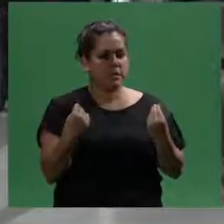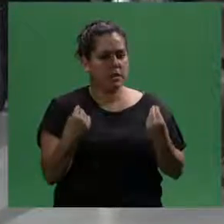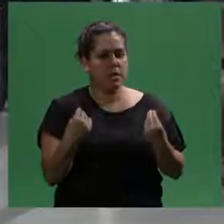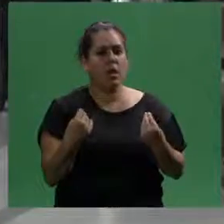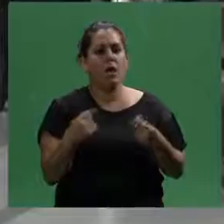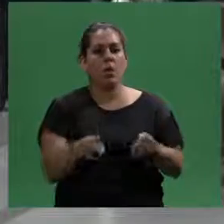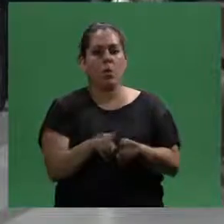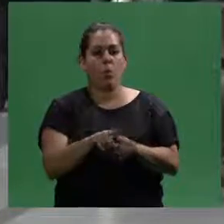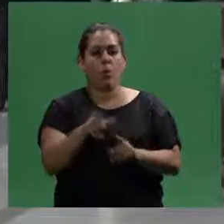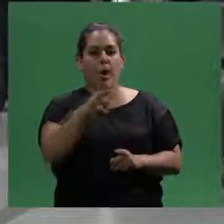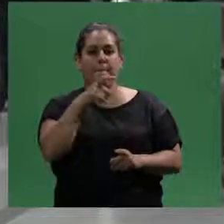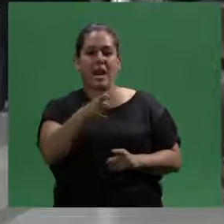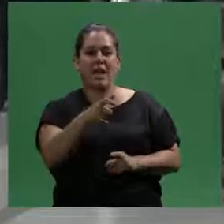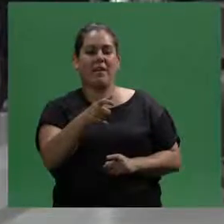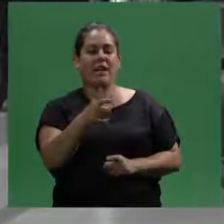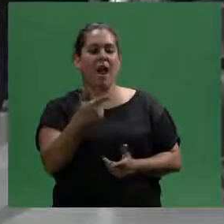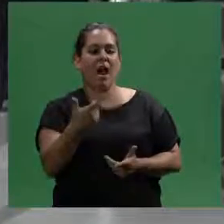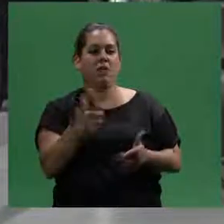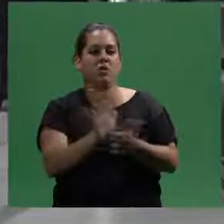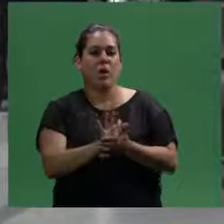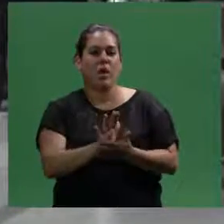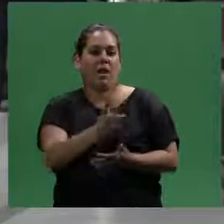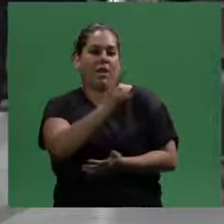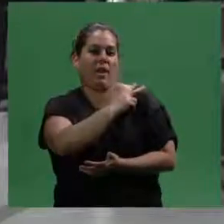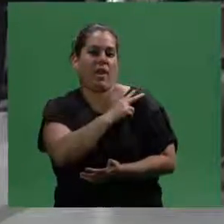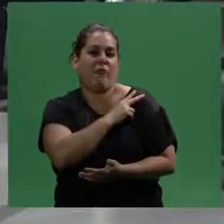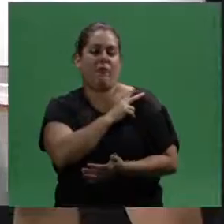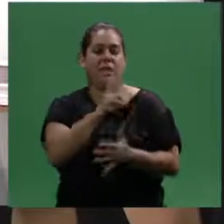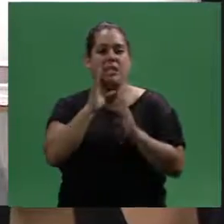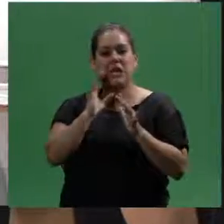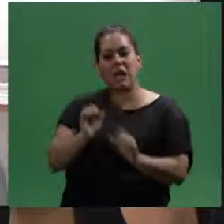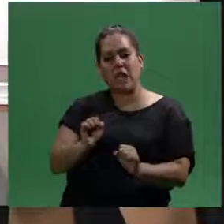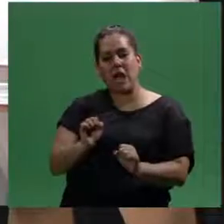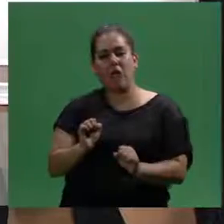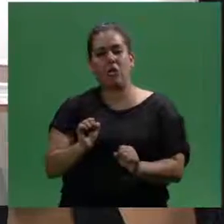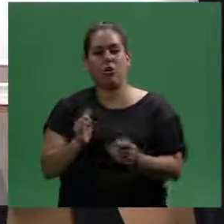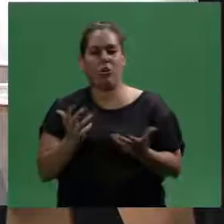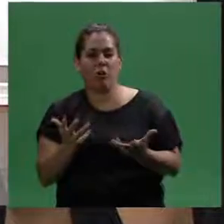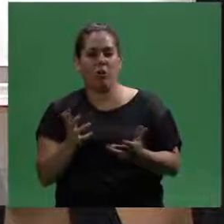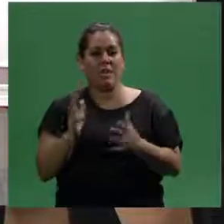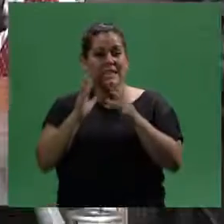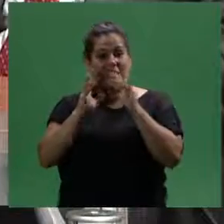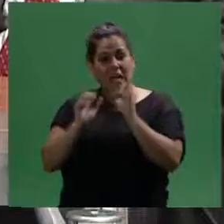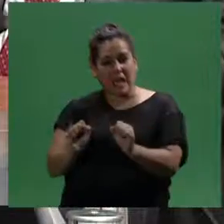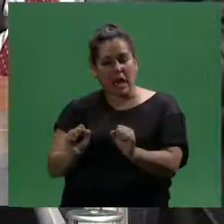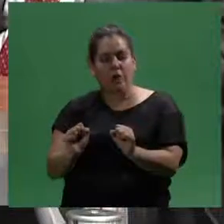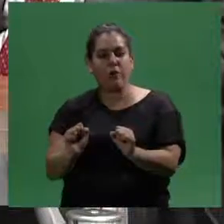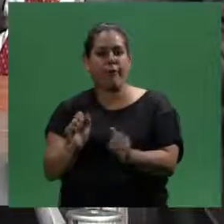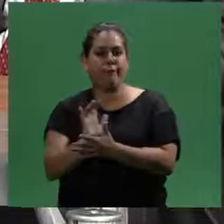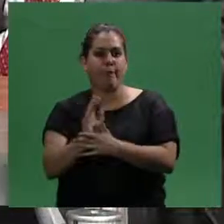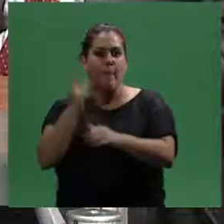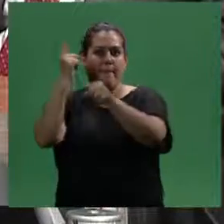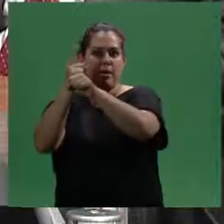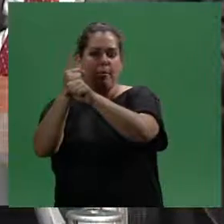es una palabra, son tecnicismos, lo que hablábamos de jefe y secretario, que en este caso secretario